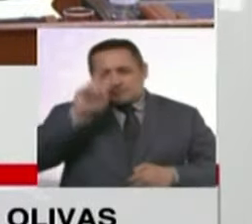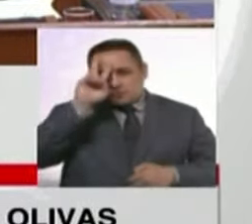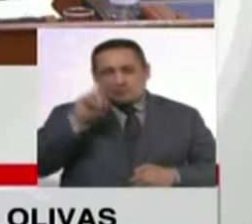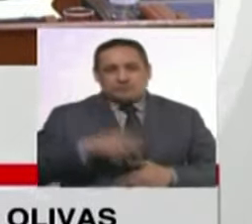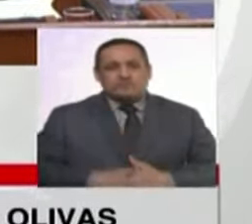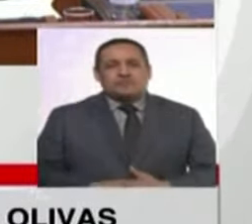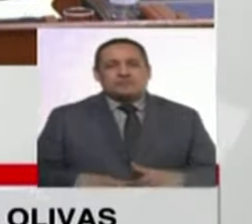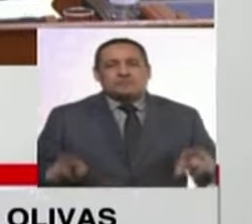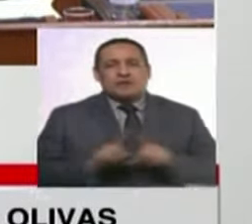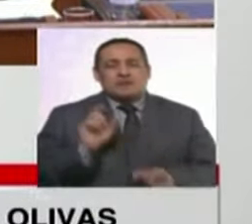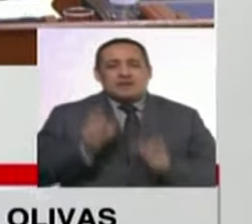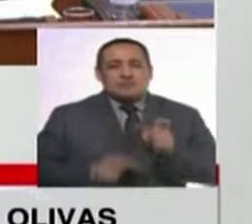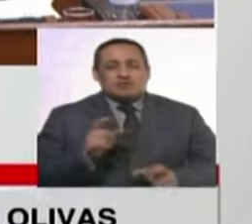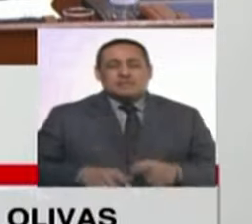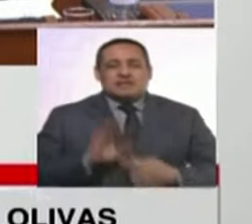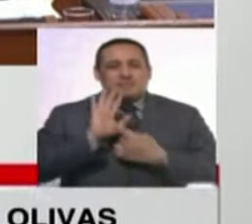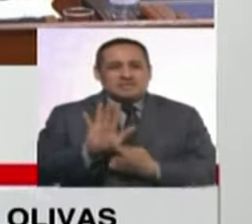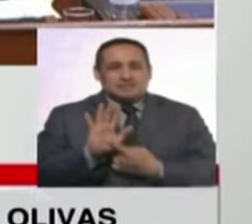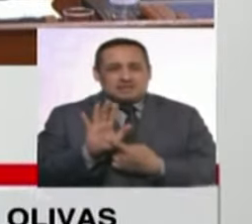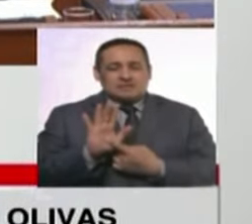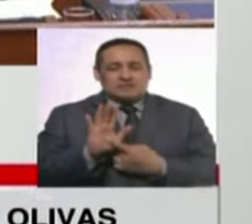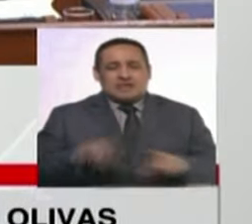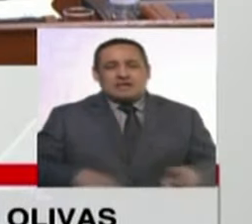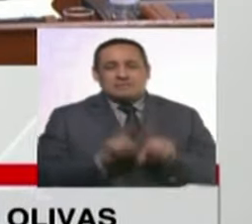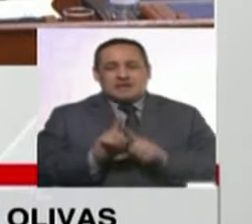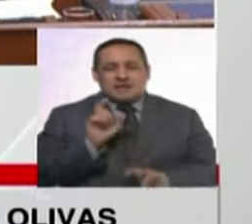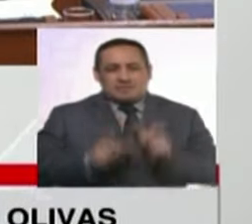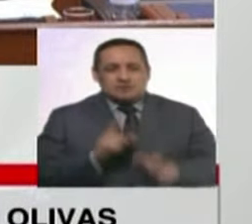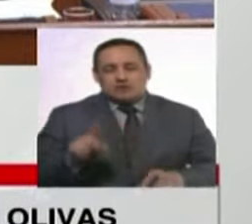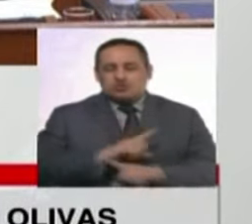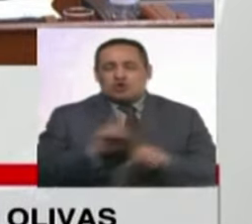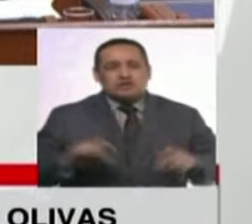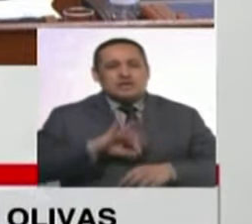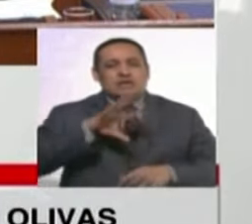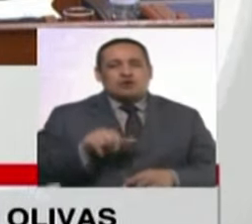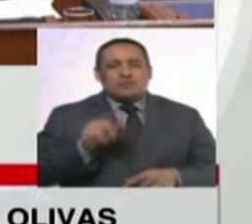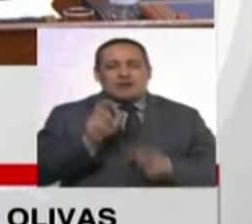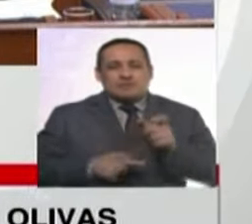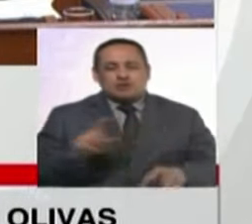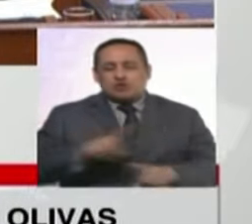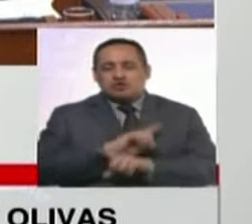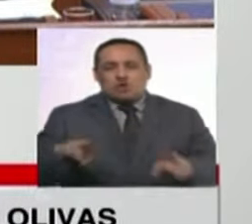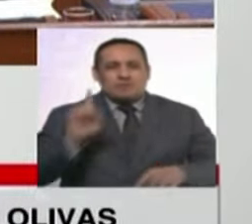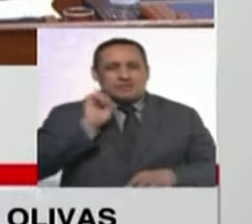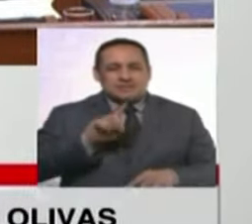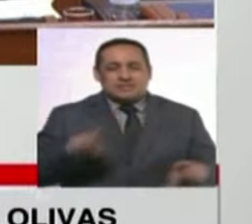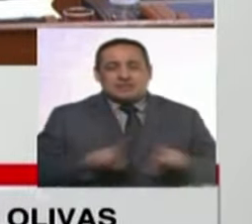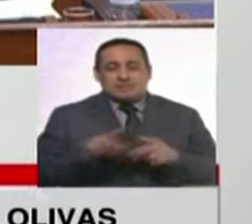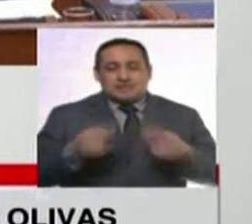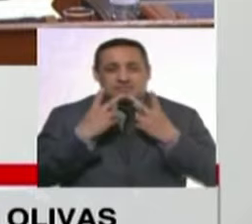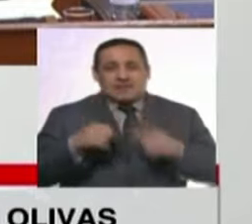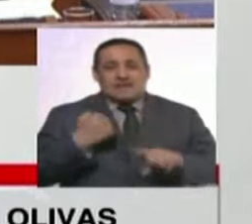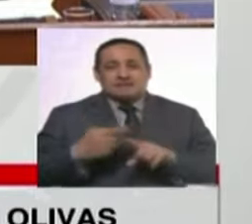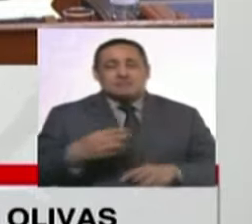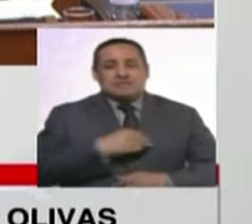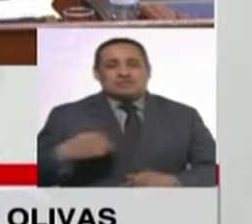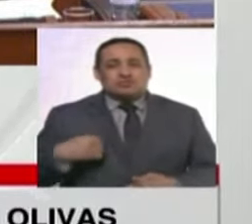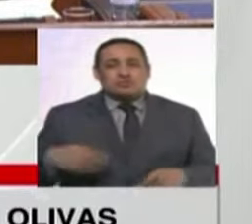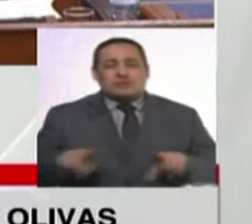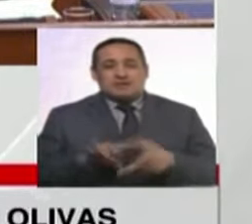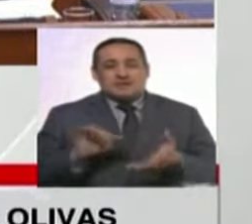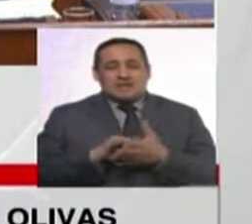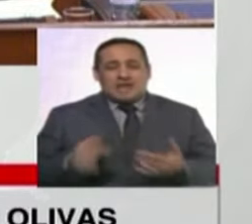al pueblo se le representa a presidenta al pueblo no se le roba al pueblo no se le miente Y eso es lo que hizo el ex ministro Silva